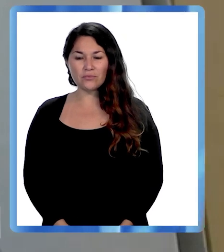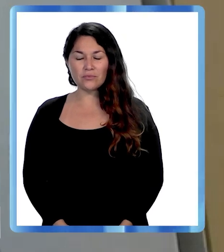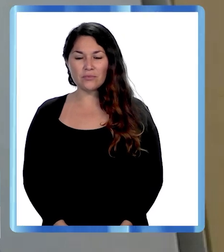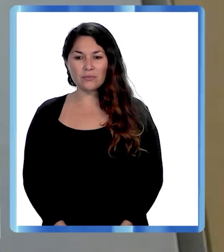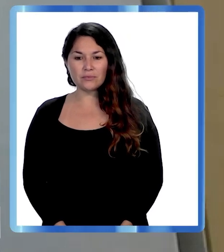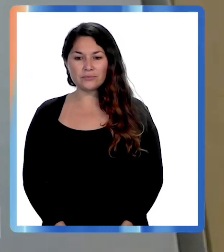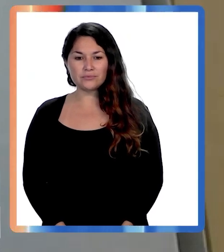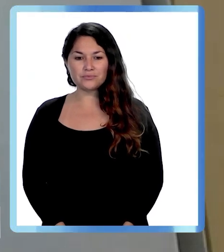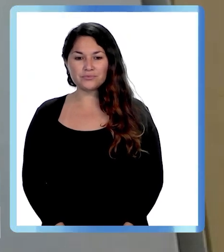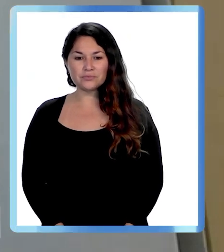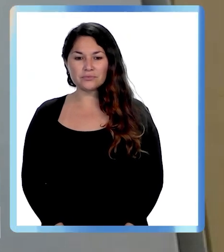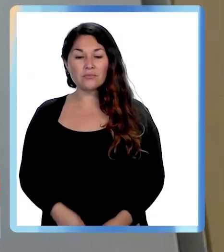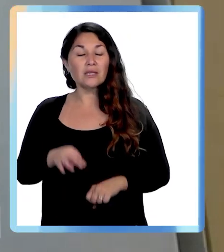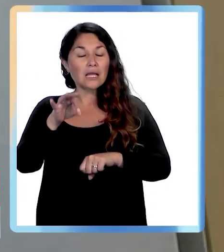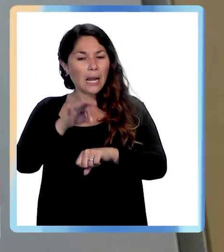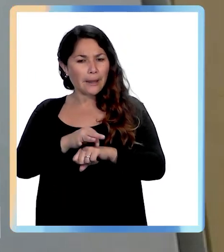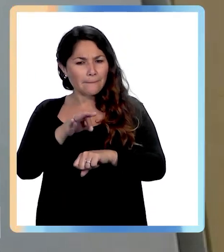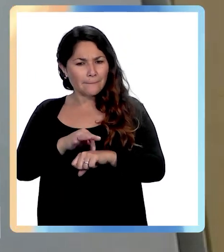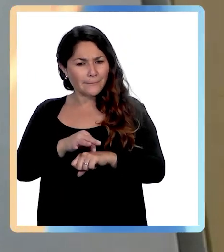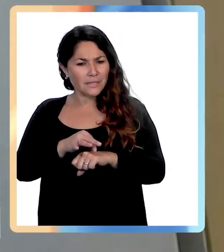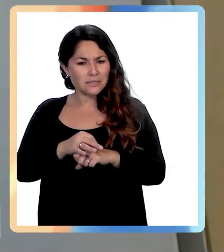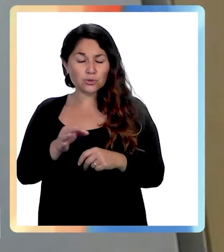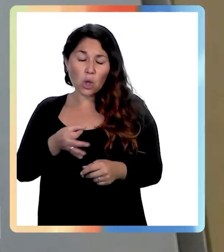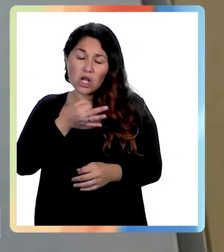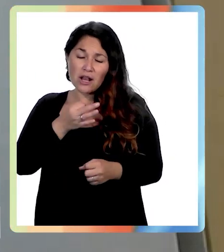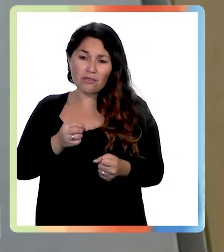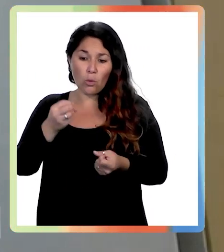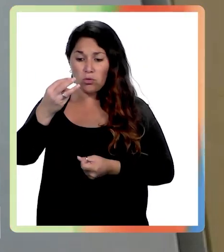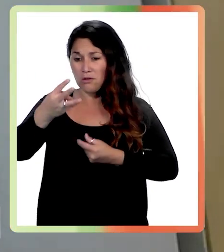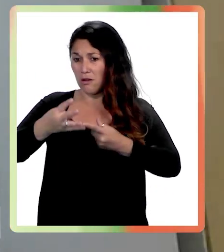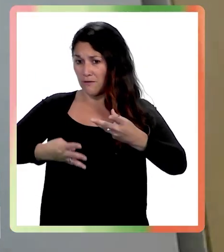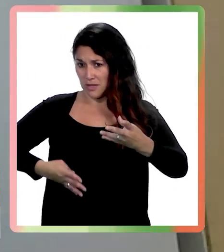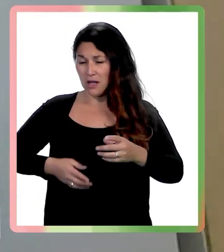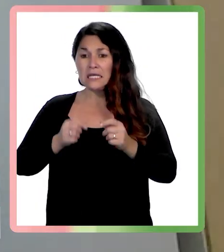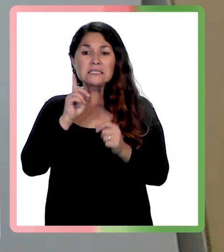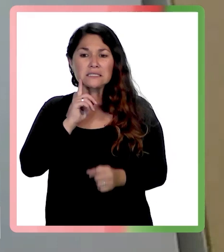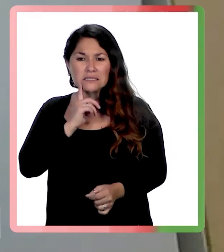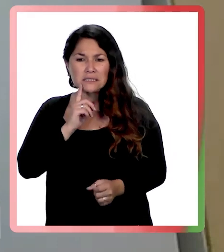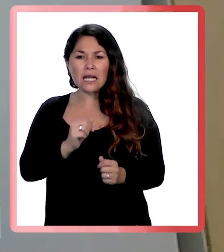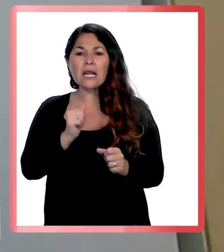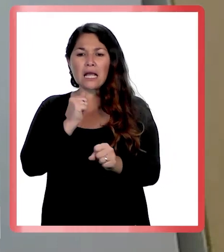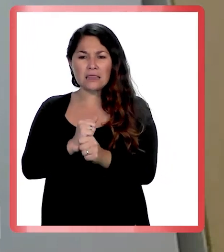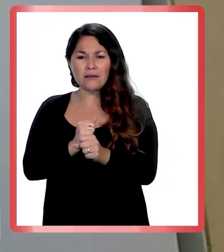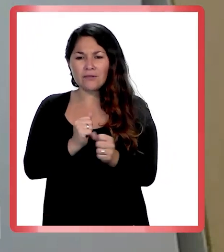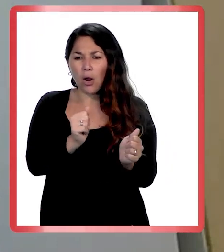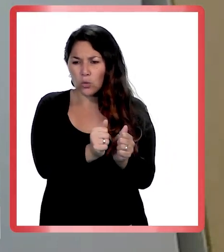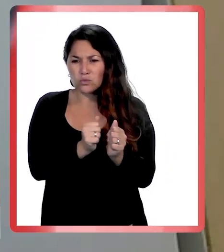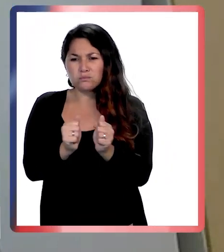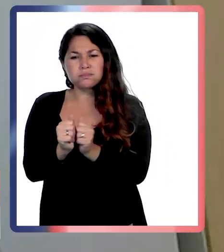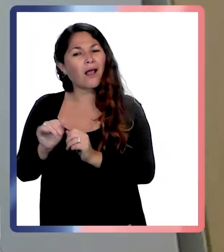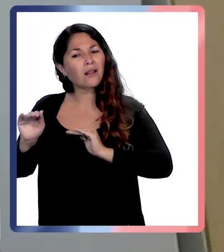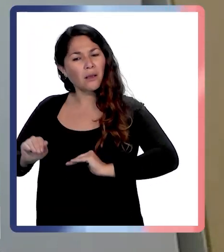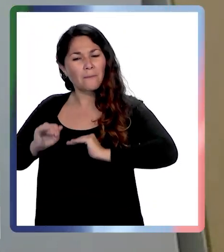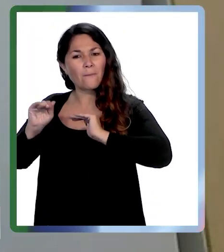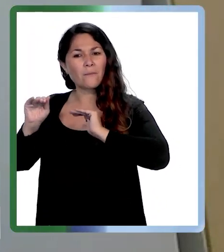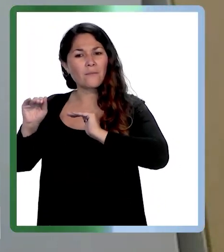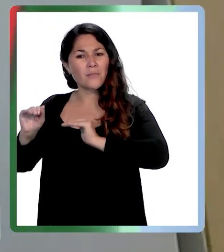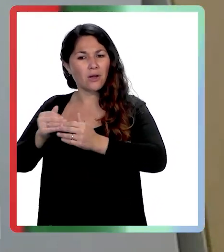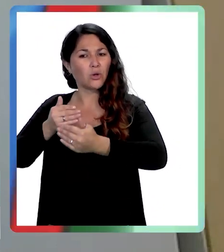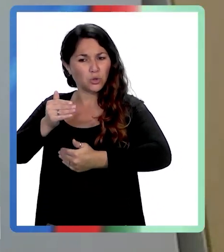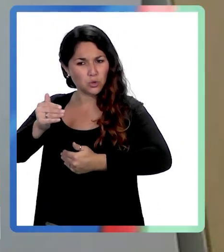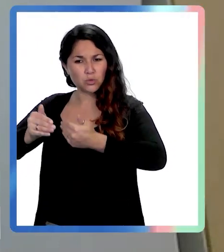la forma en que desde el punto de vista médico, y me refiero multidisciplinario, deben ser manejados estos pacientes. En el fondo, esto es como un